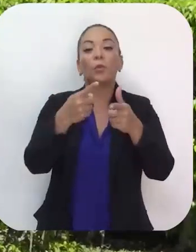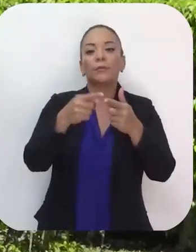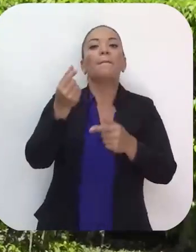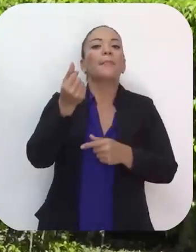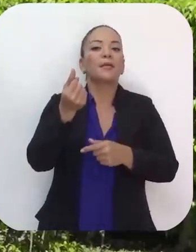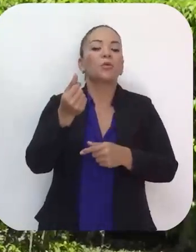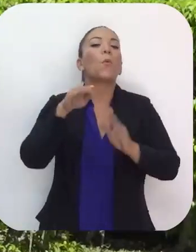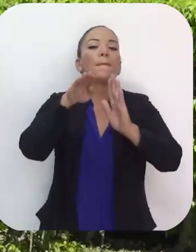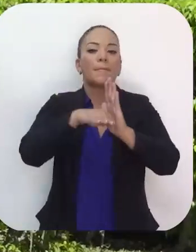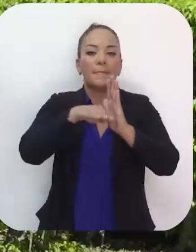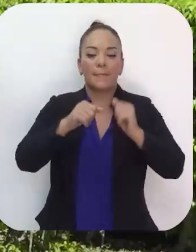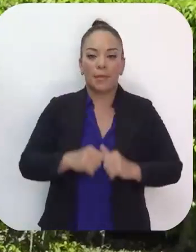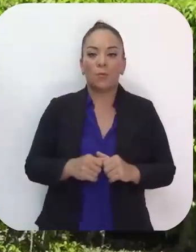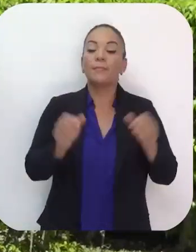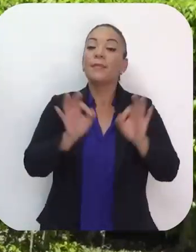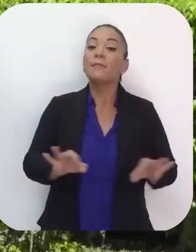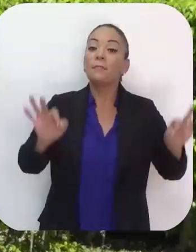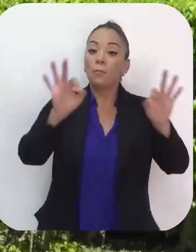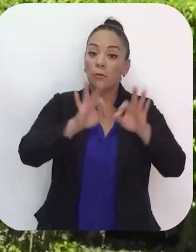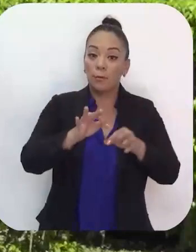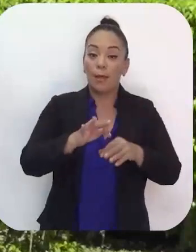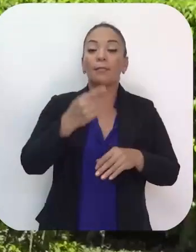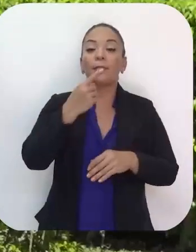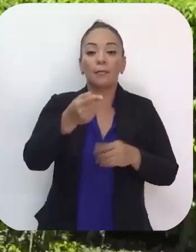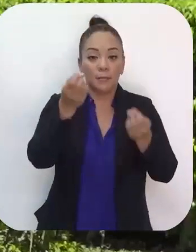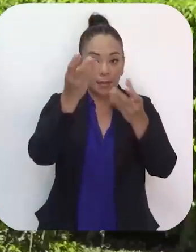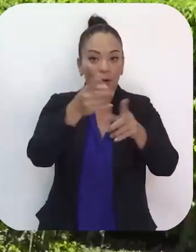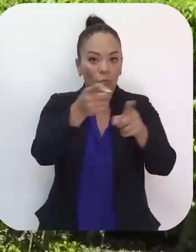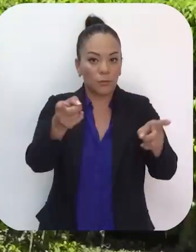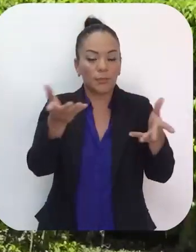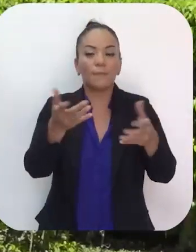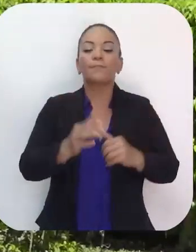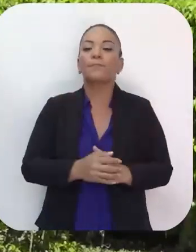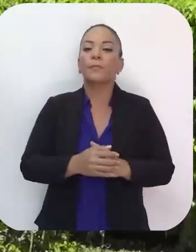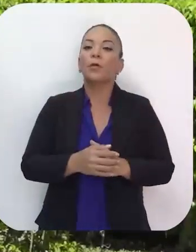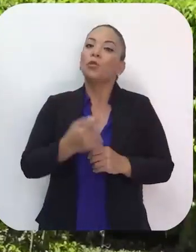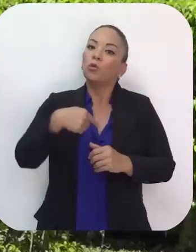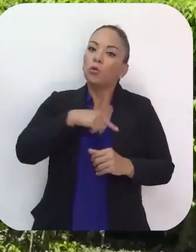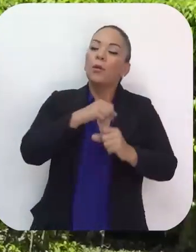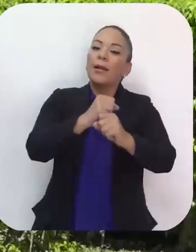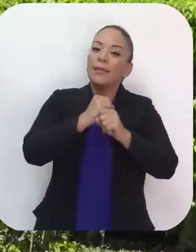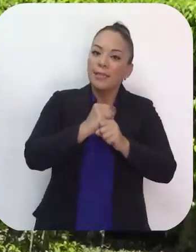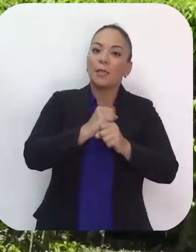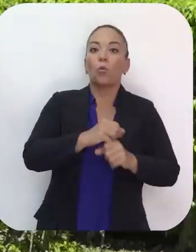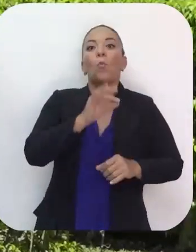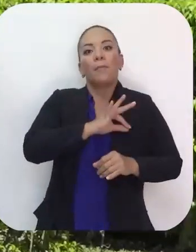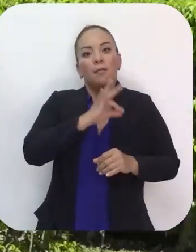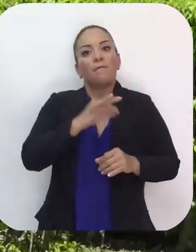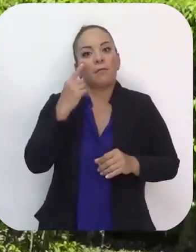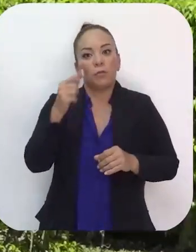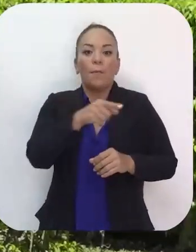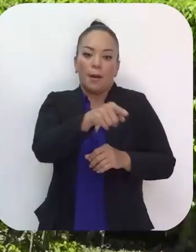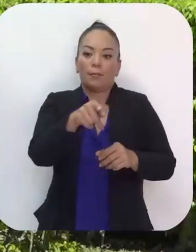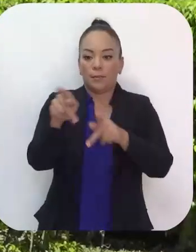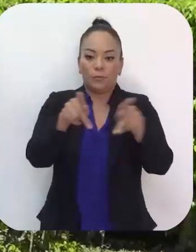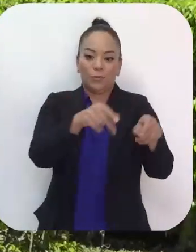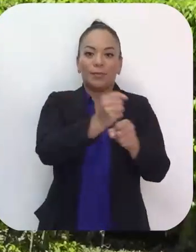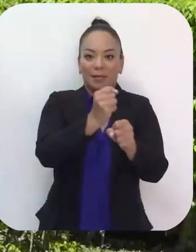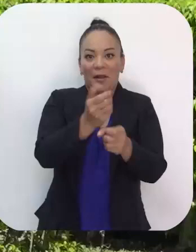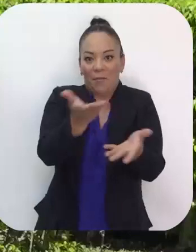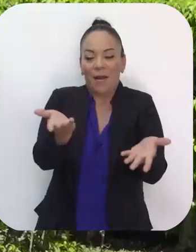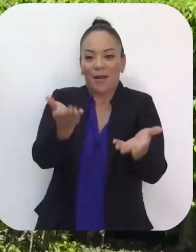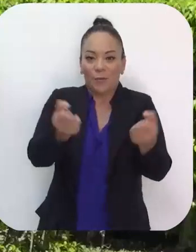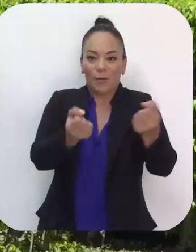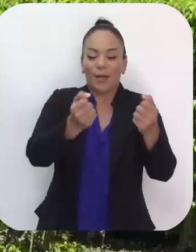bajo Lo que sí es importante decir es que estamos garantizando una rentabilidad mínima esa rentabilidad mínima